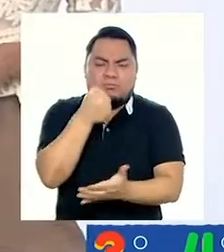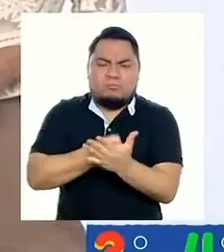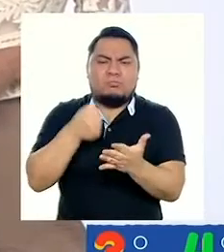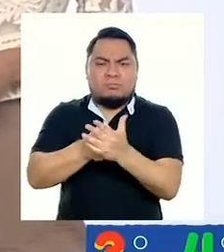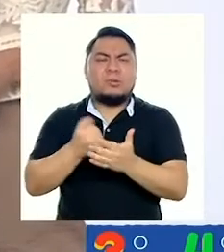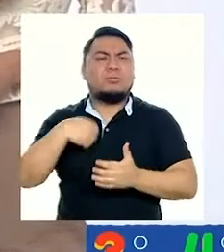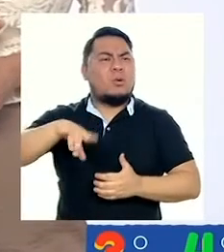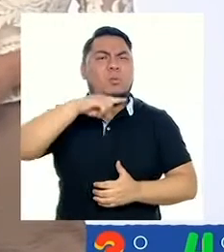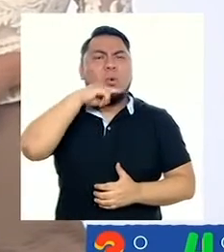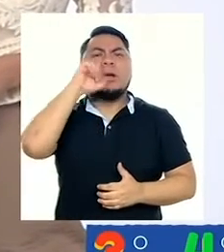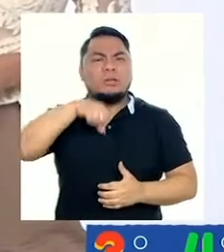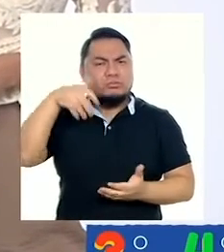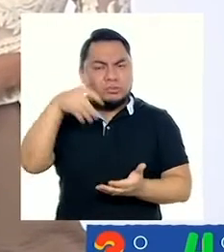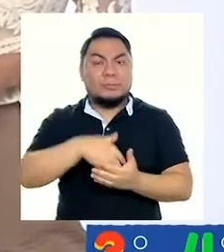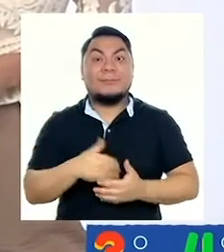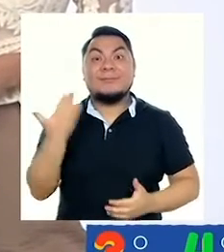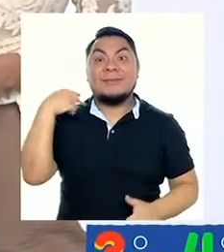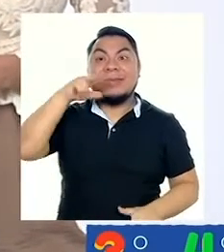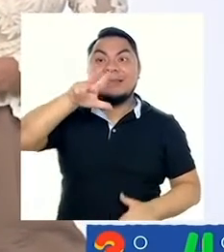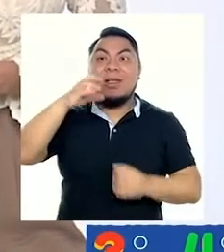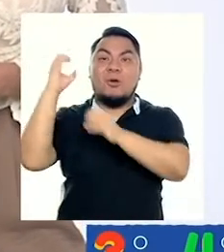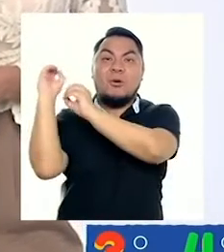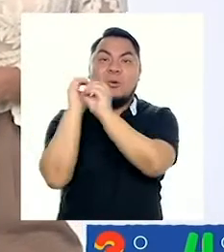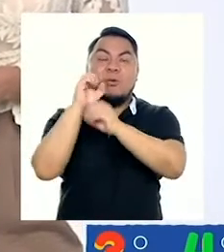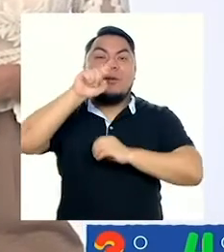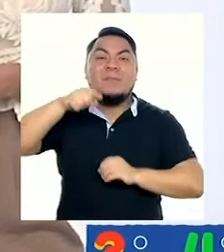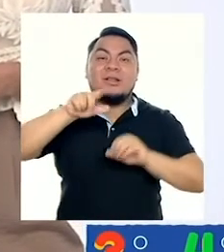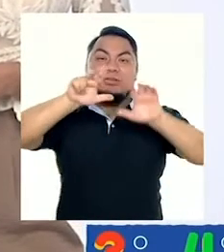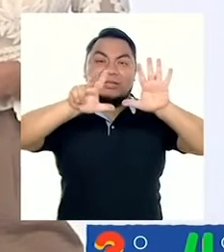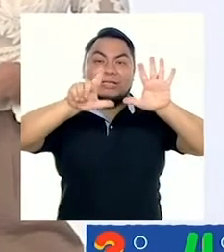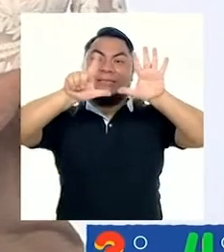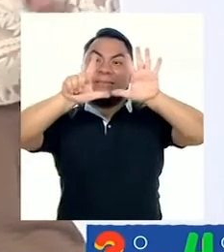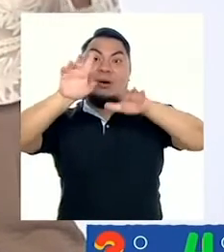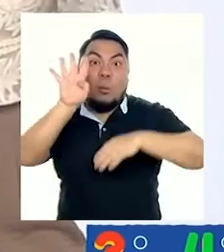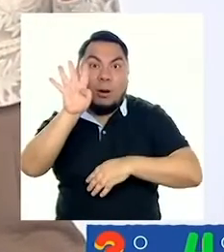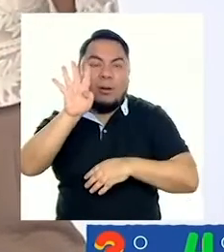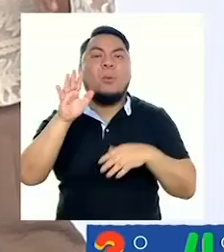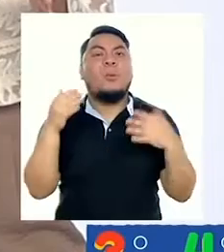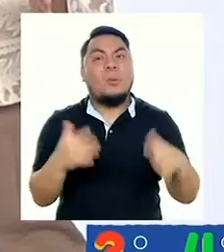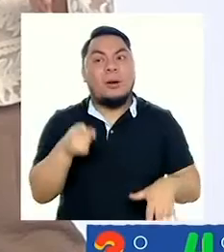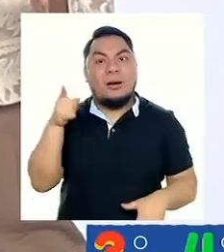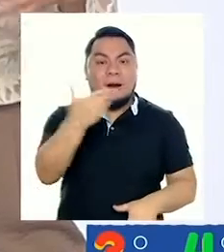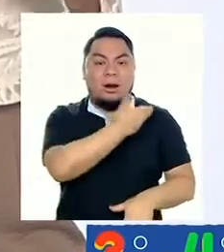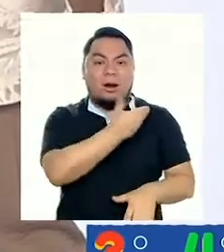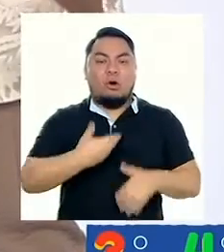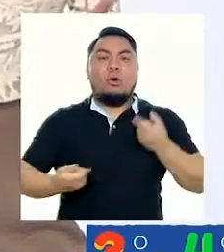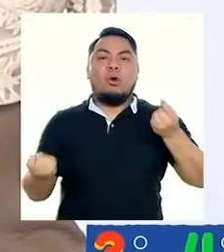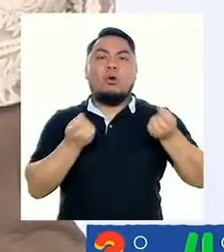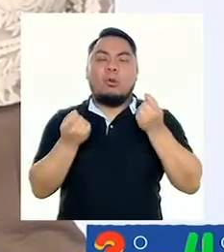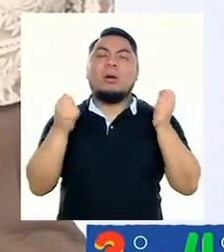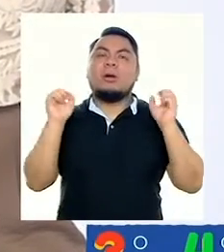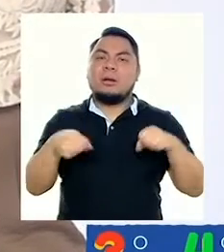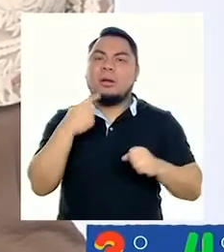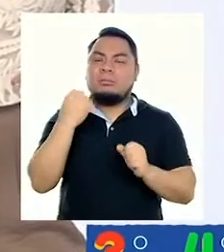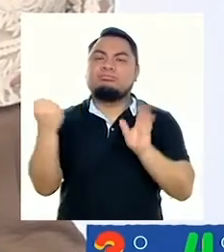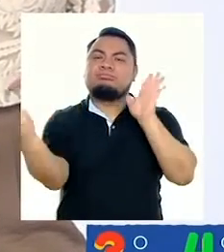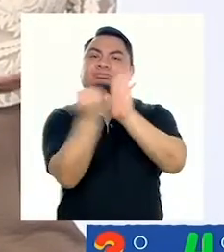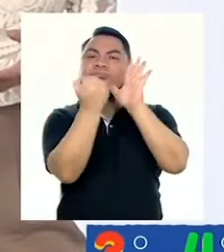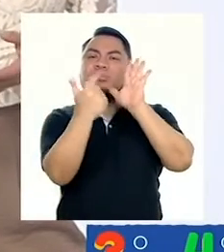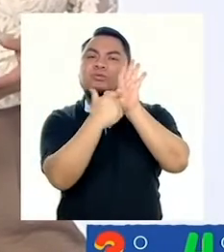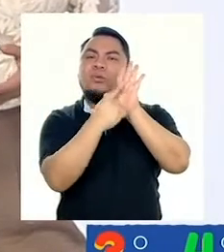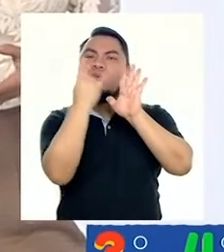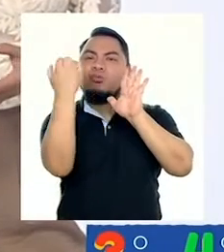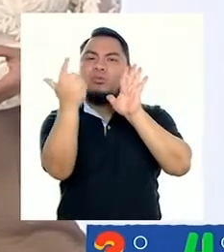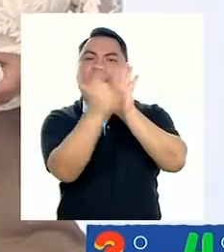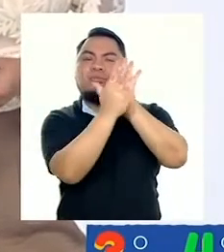sea. Un día, el 3 de octubre de 1874, el gobierno dictó una resolución suprema